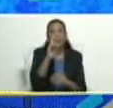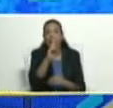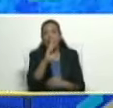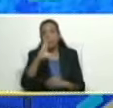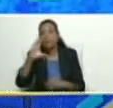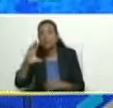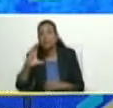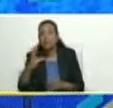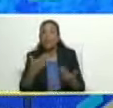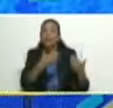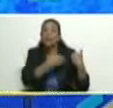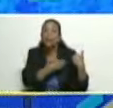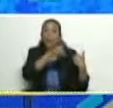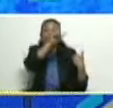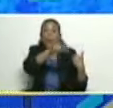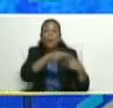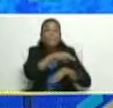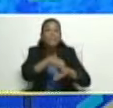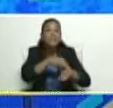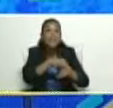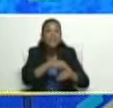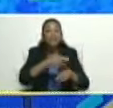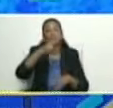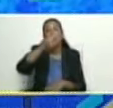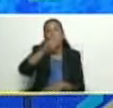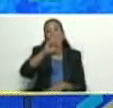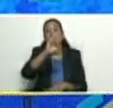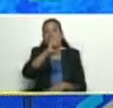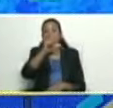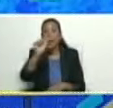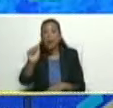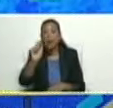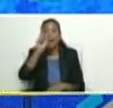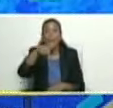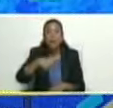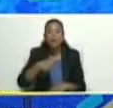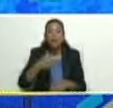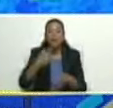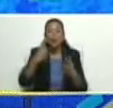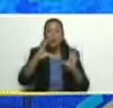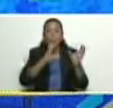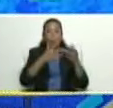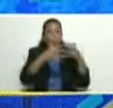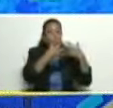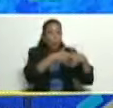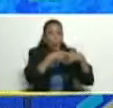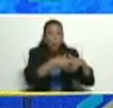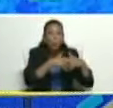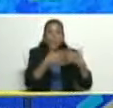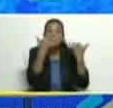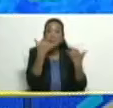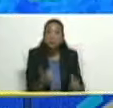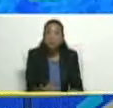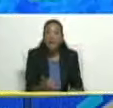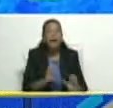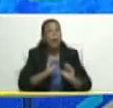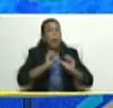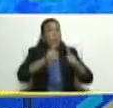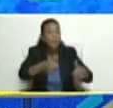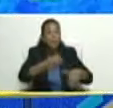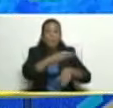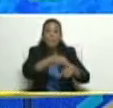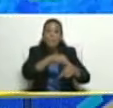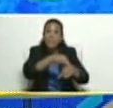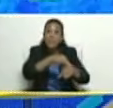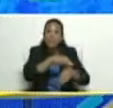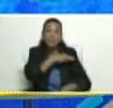está encargado directamente el ministro Villegas, el ministro de Comercio y Corpo B, y me lo garantizan desde ya. Quiero arrancar ya